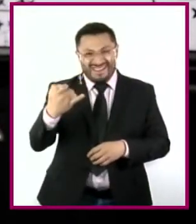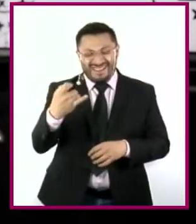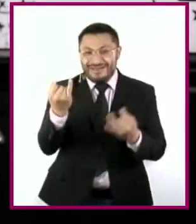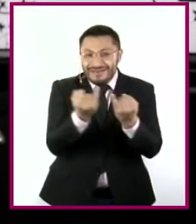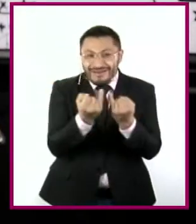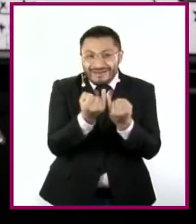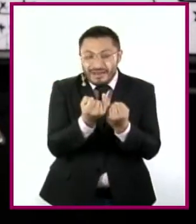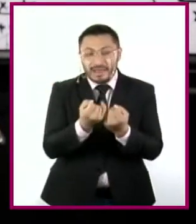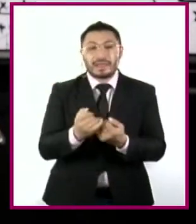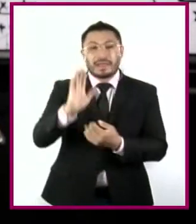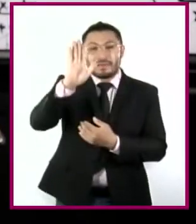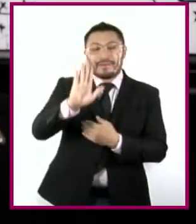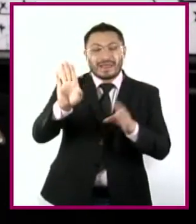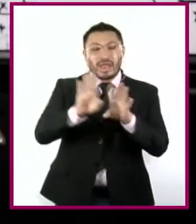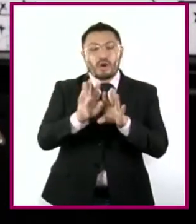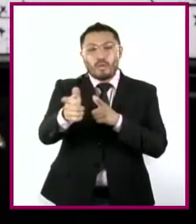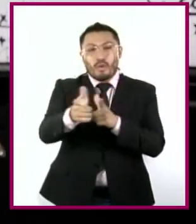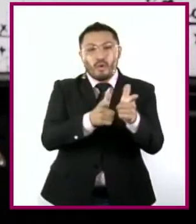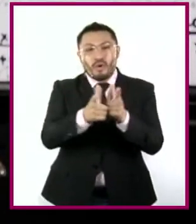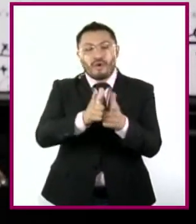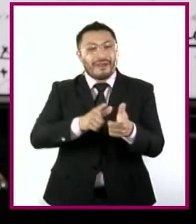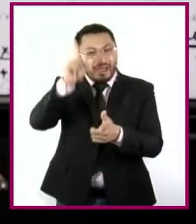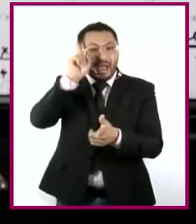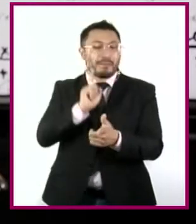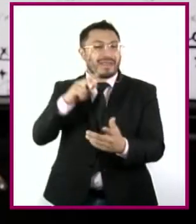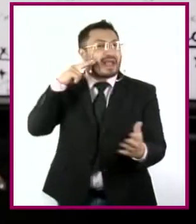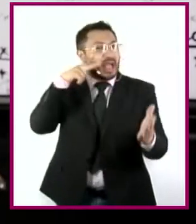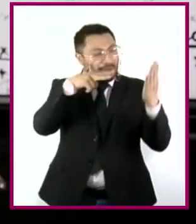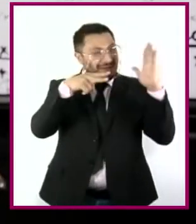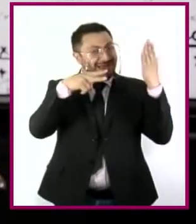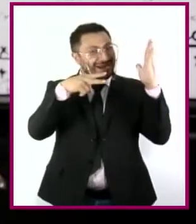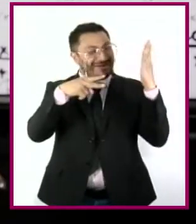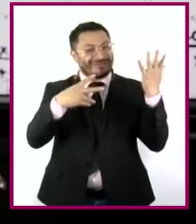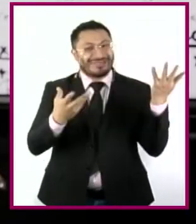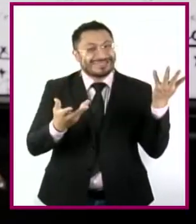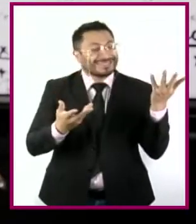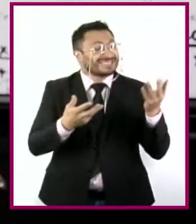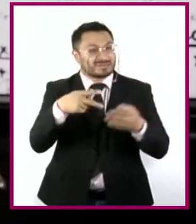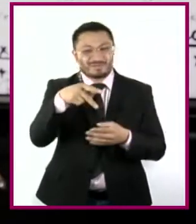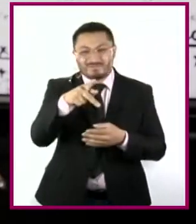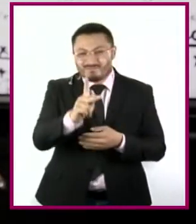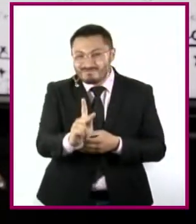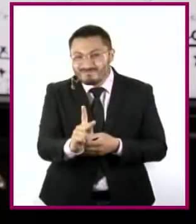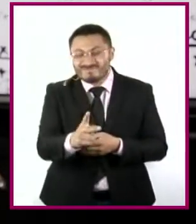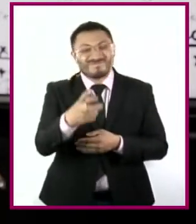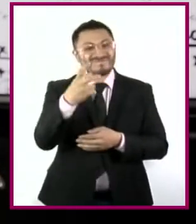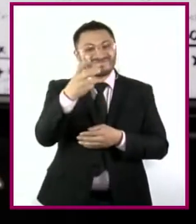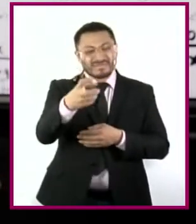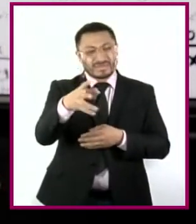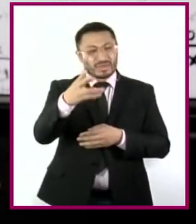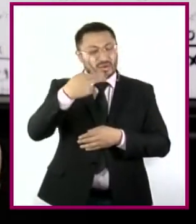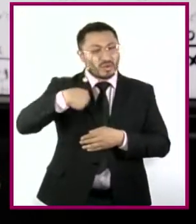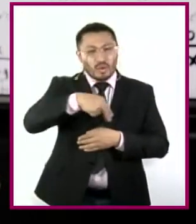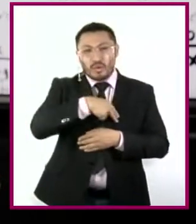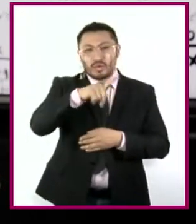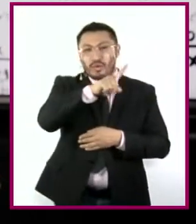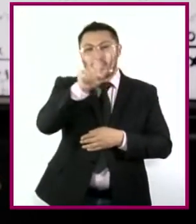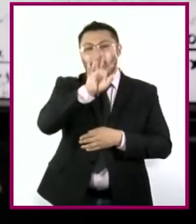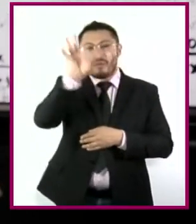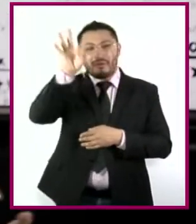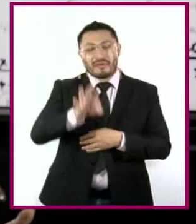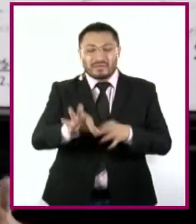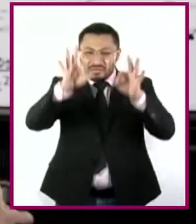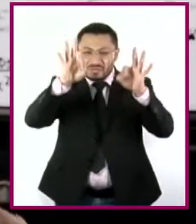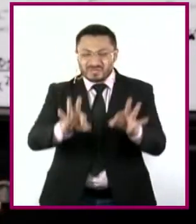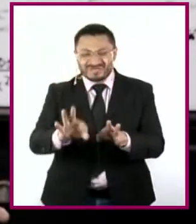es como si tuviera una gemela y estuviera viendo su foto. Pero, ¿cómo está eso que no somos 100% simétricos?